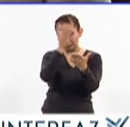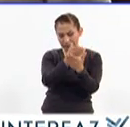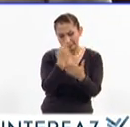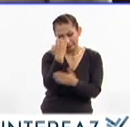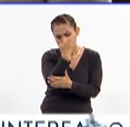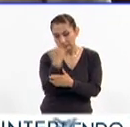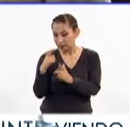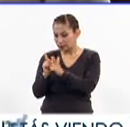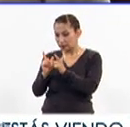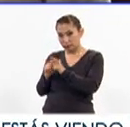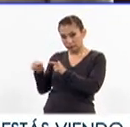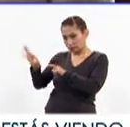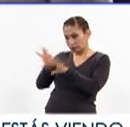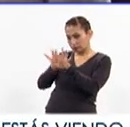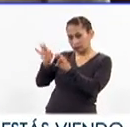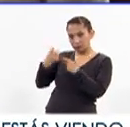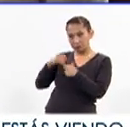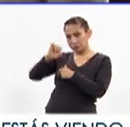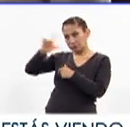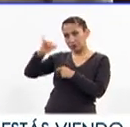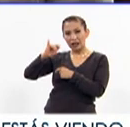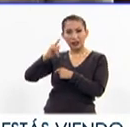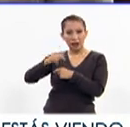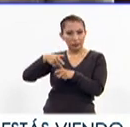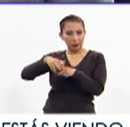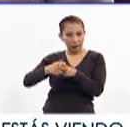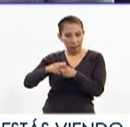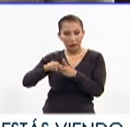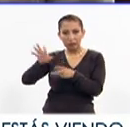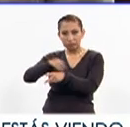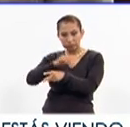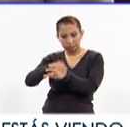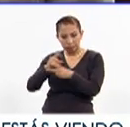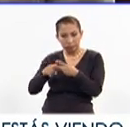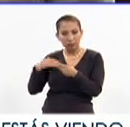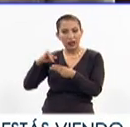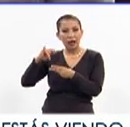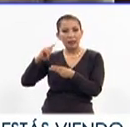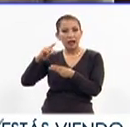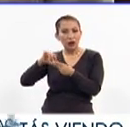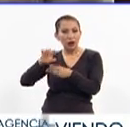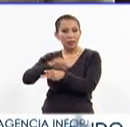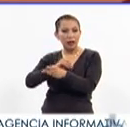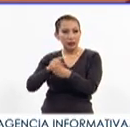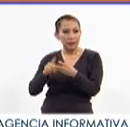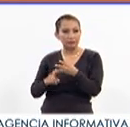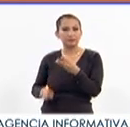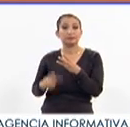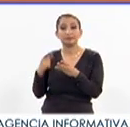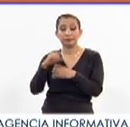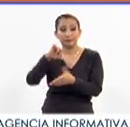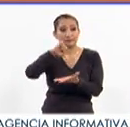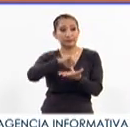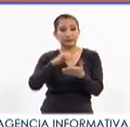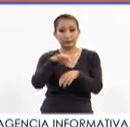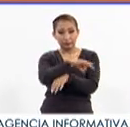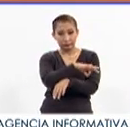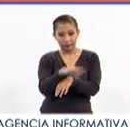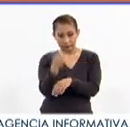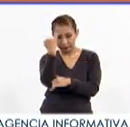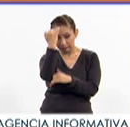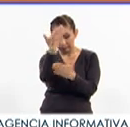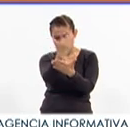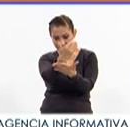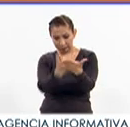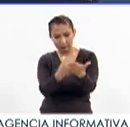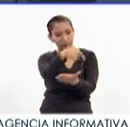reconocimiento hacemos un grupo de expertos, pueden ir ingenieros mecánicos, eléctricos, ingenieros en energía. El centro diseña una propuesta